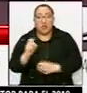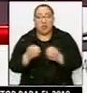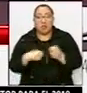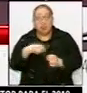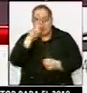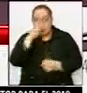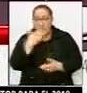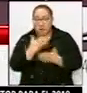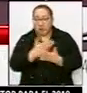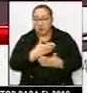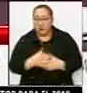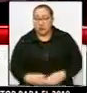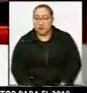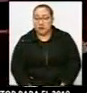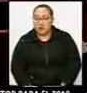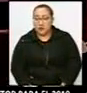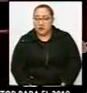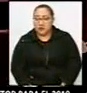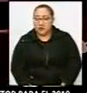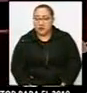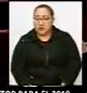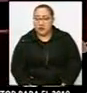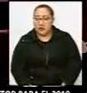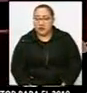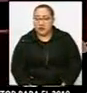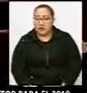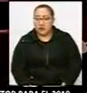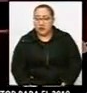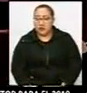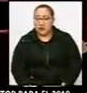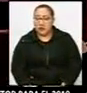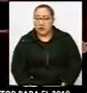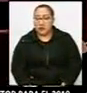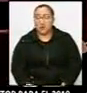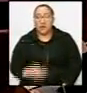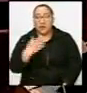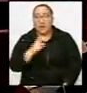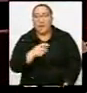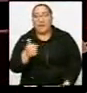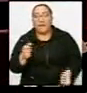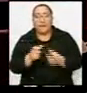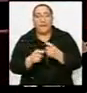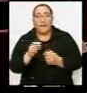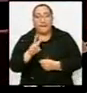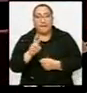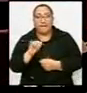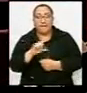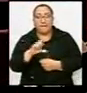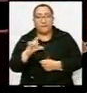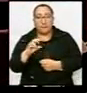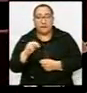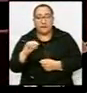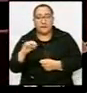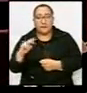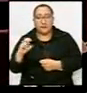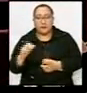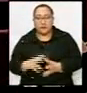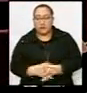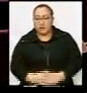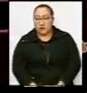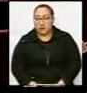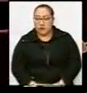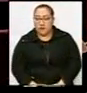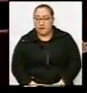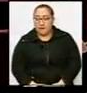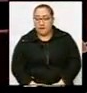Presidente, se agradece a congresista Trujillo, se le da el uso de la palabra a congresista Villanueva, igualmente también da la bienvenida a los señores que acaban,